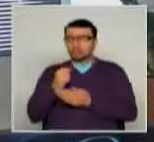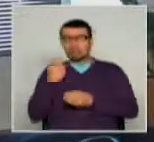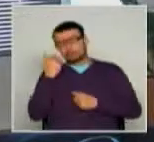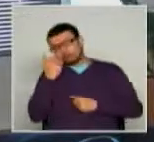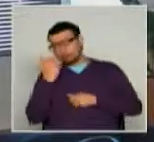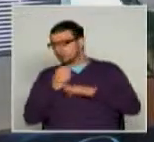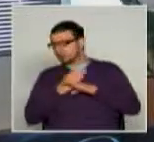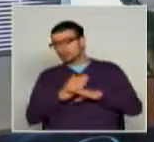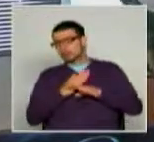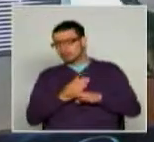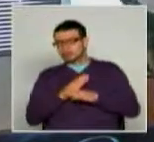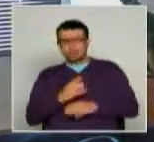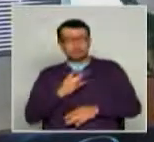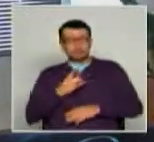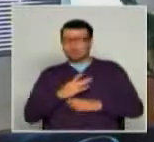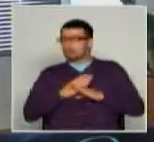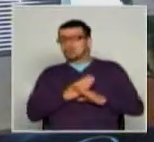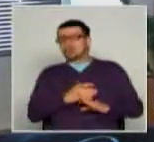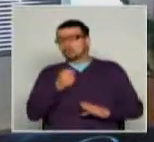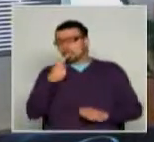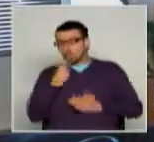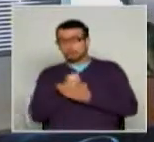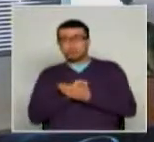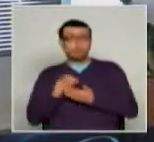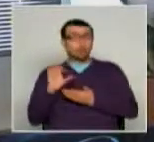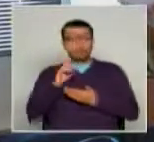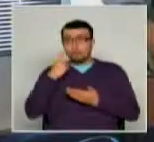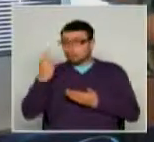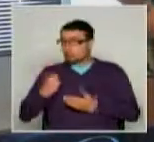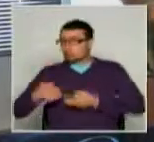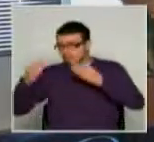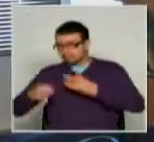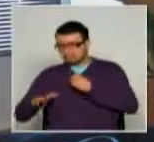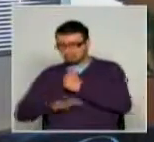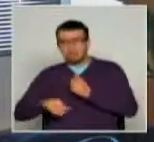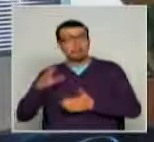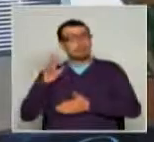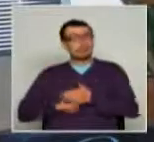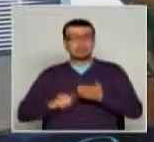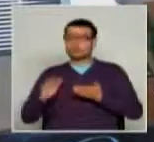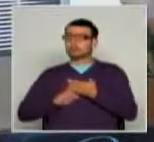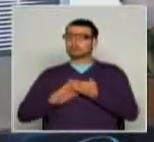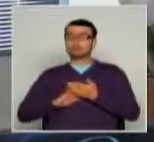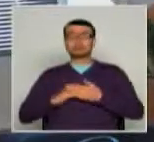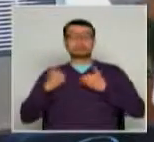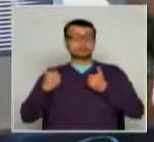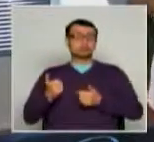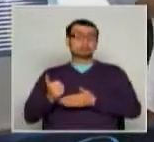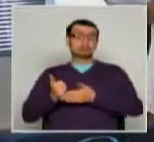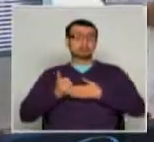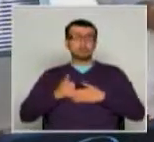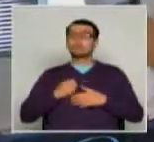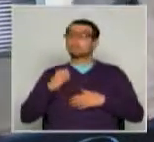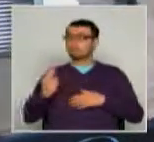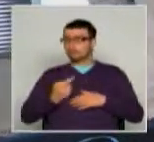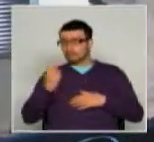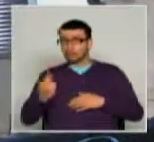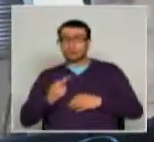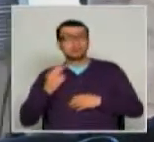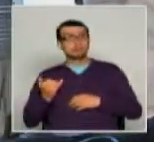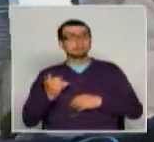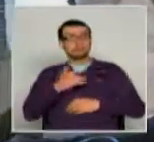calmantes, o empiezo a buscar un tratamiento de base. Y esto es una gran ayuda. Y vuelvo, repito, estamos hablando de una